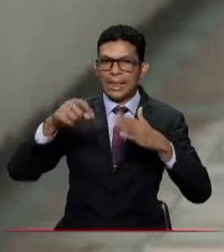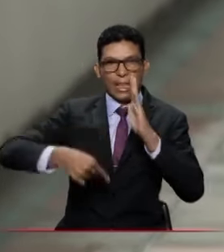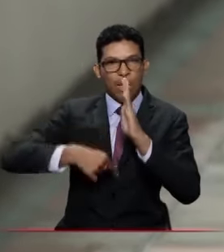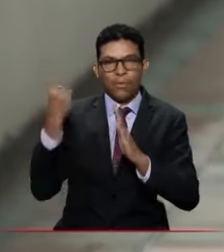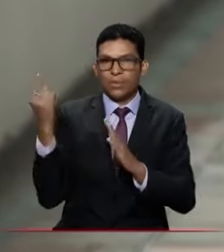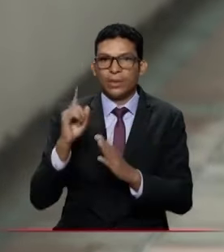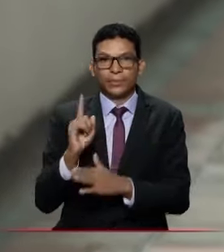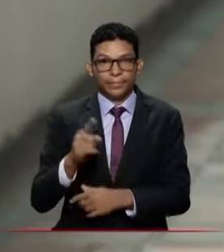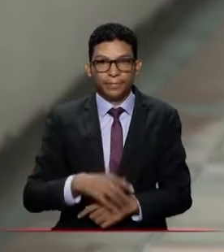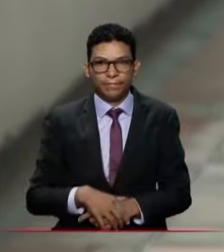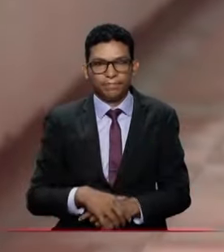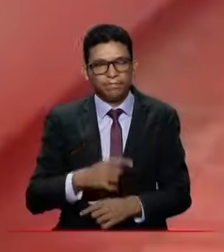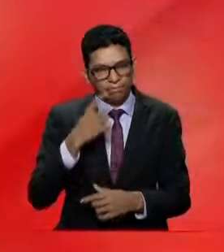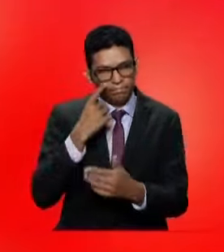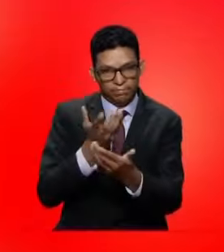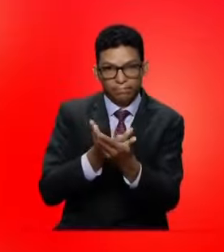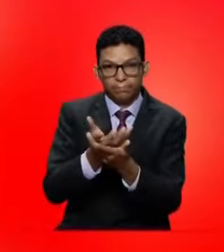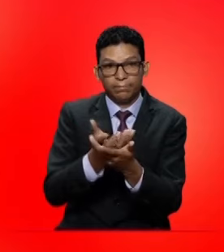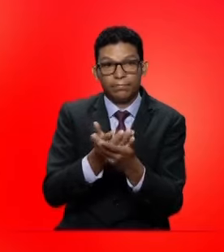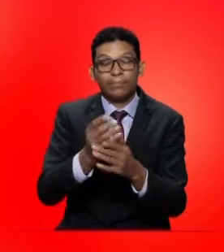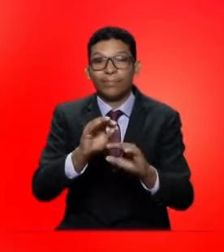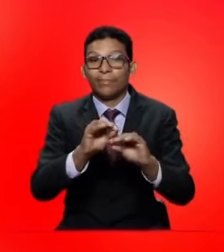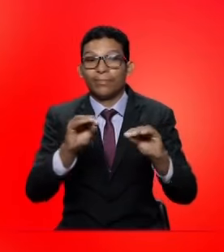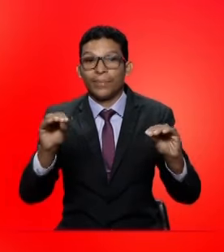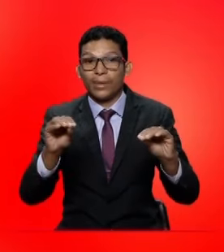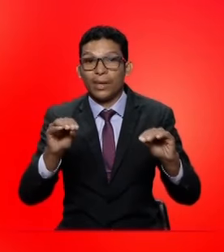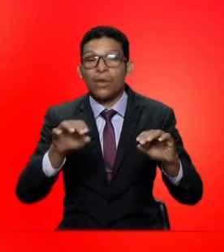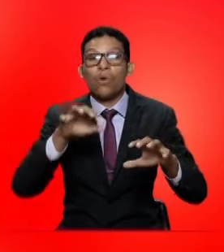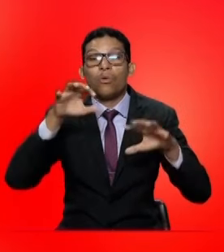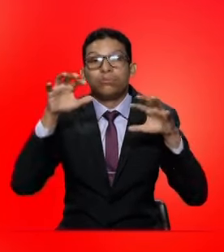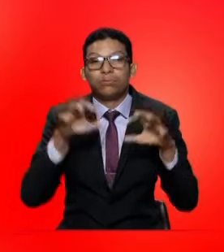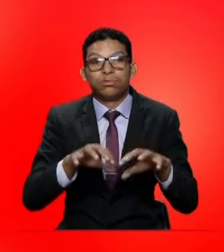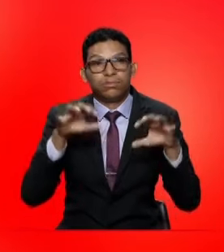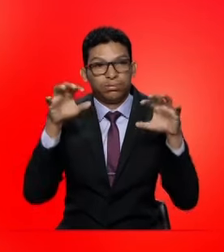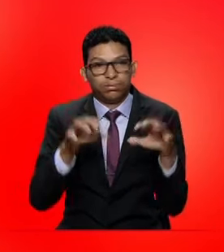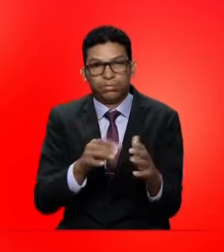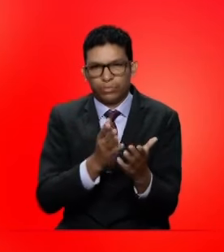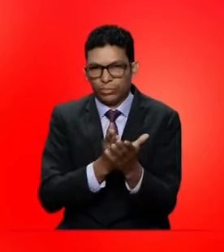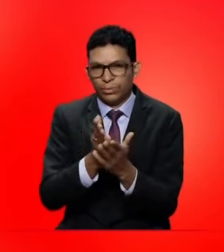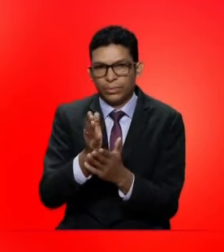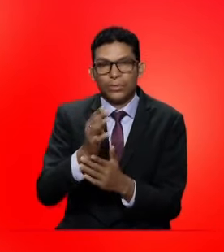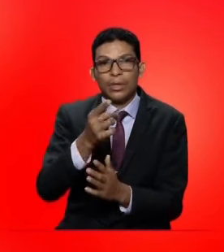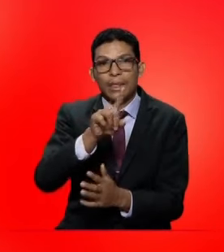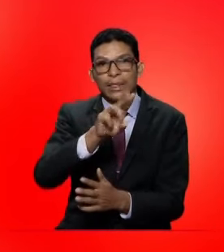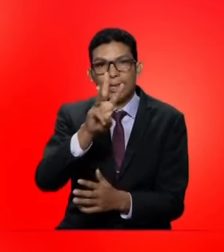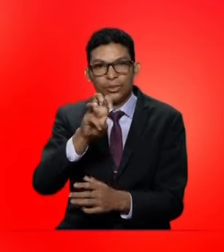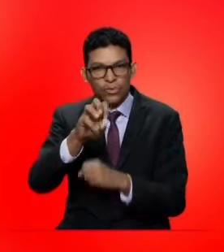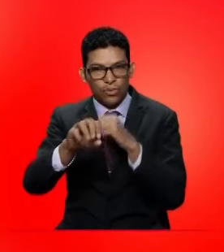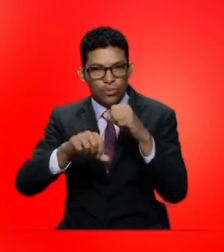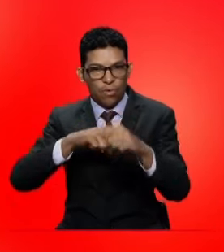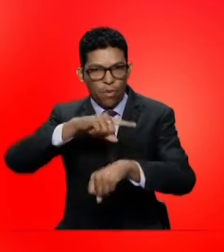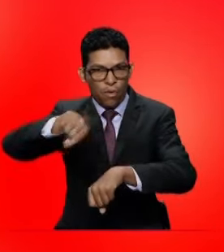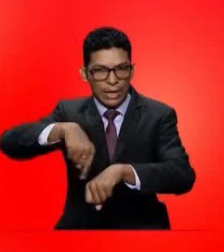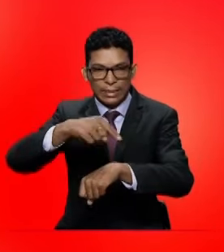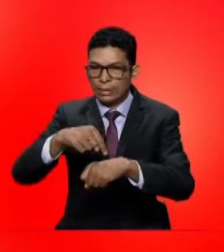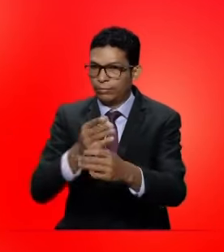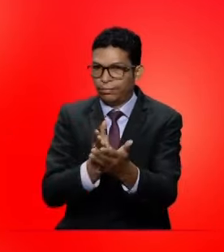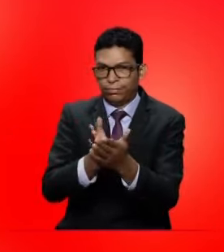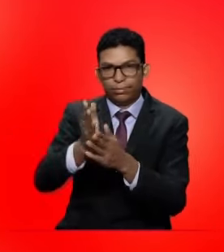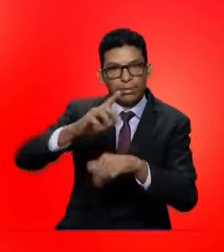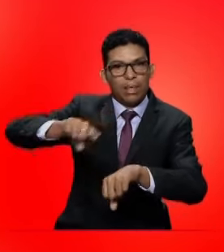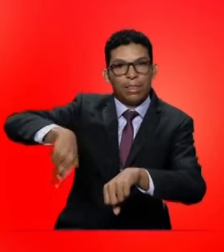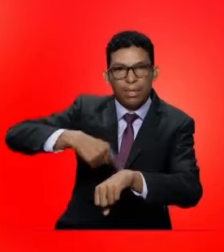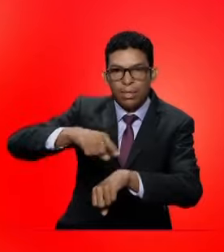autoridades. Una recomendación: se anuncian lluvias continuas durante las próximas 18 horas, así que, como dice